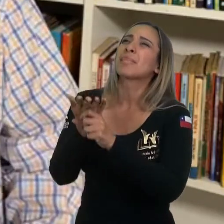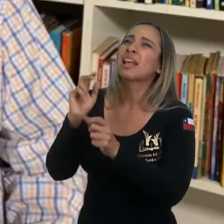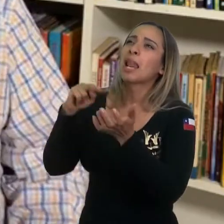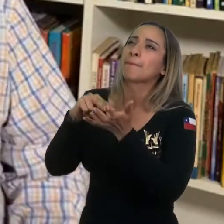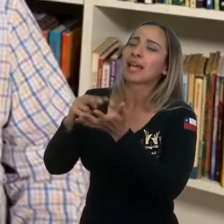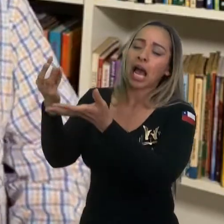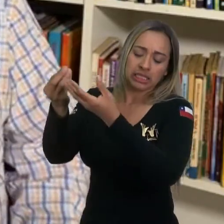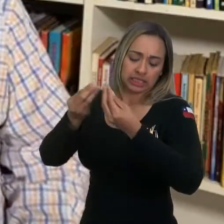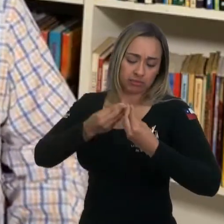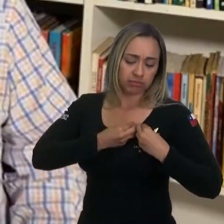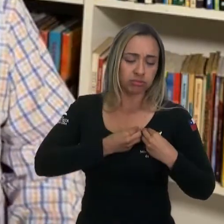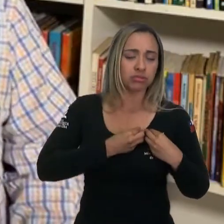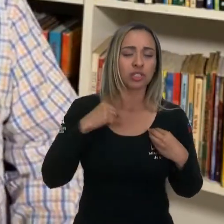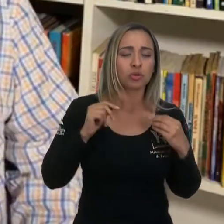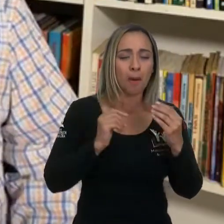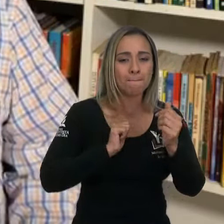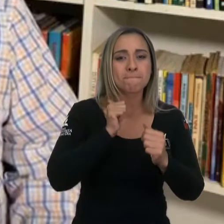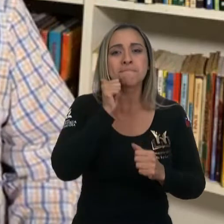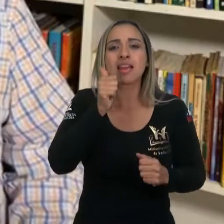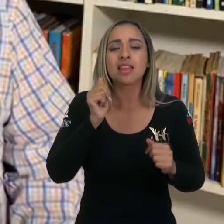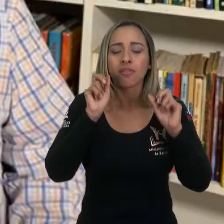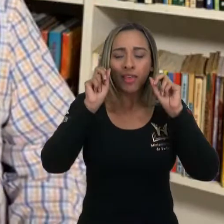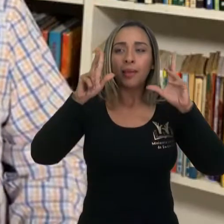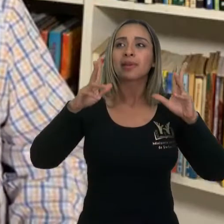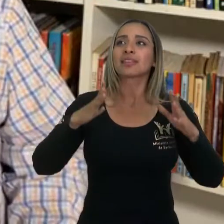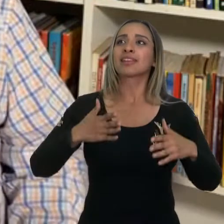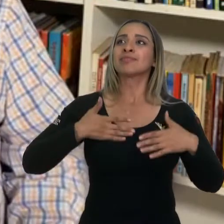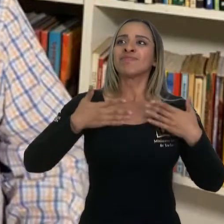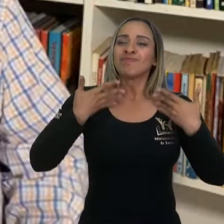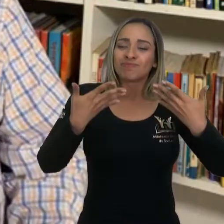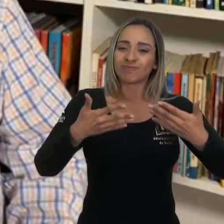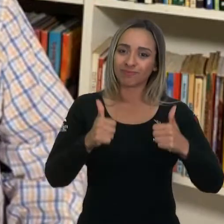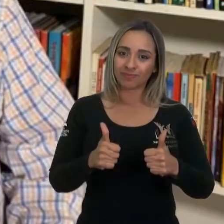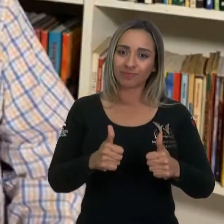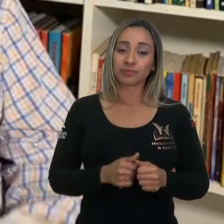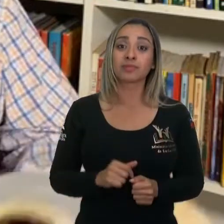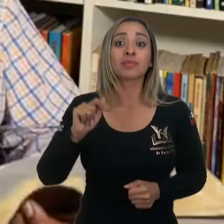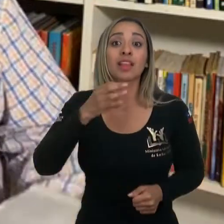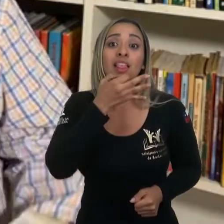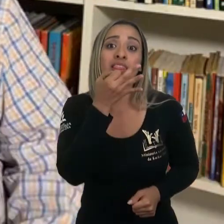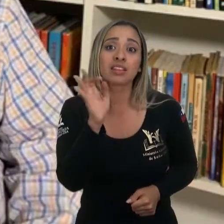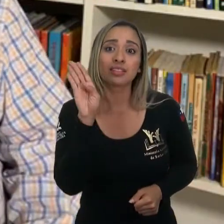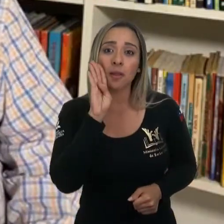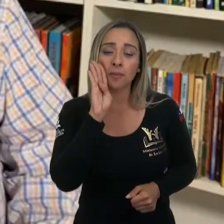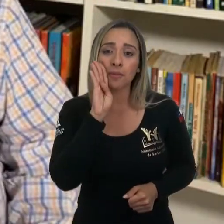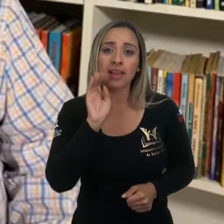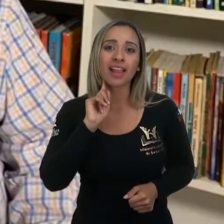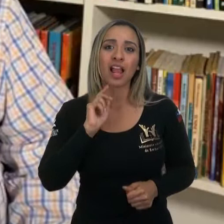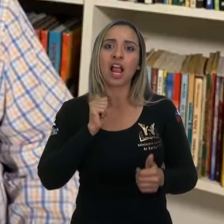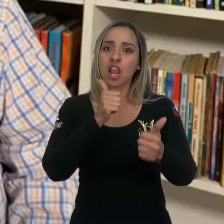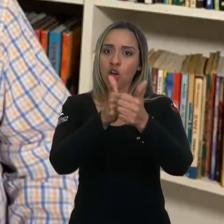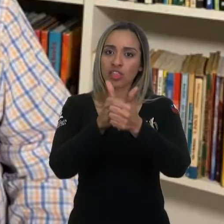y mañana despiértate sin miedo. Enfrenta las dificultades de la vida, pero sé prudente. Porque el texto bíblico dice que